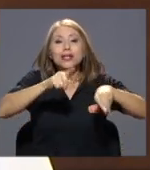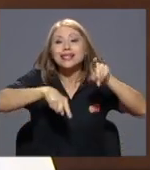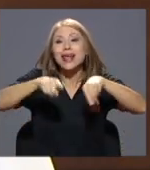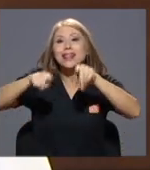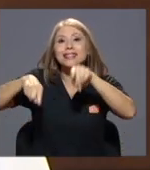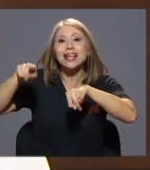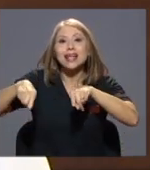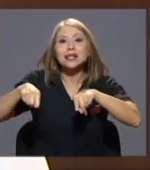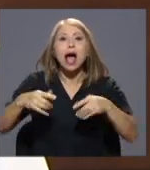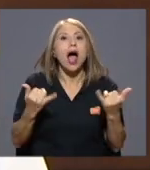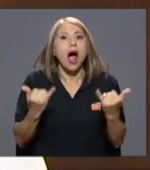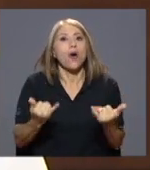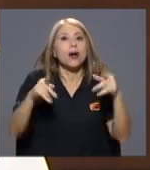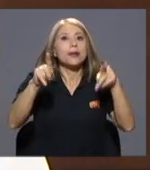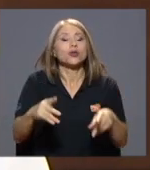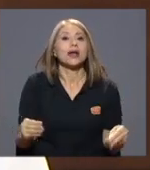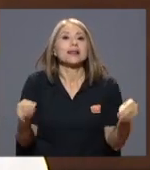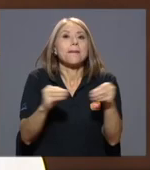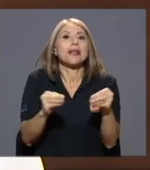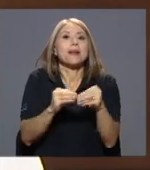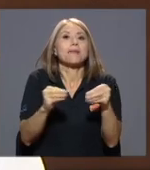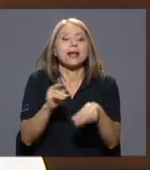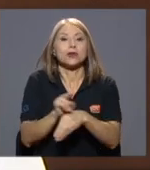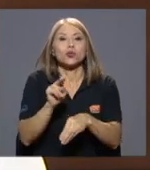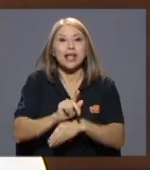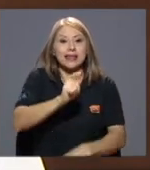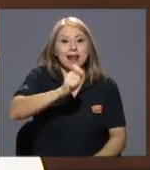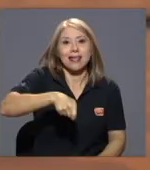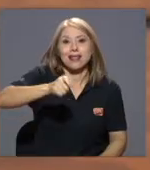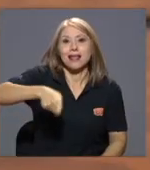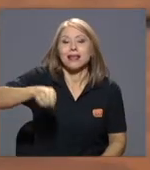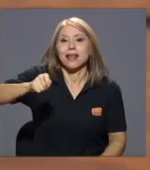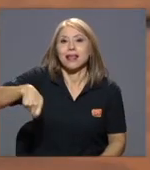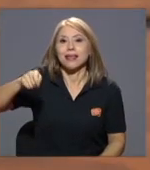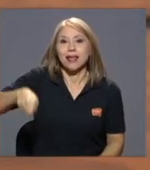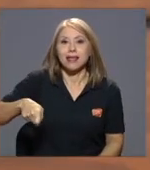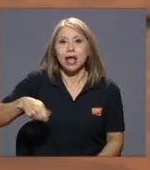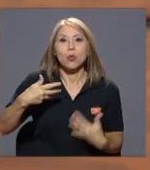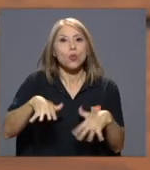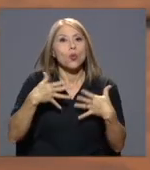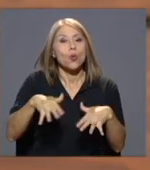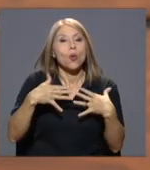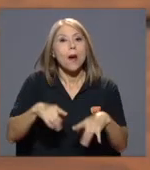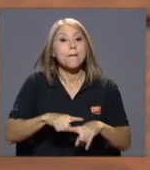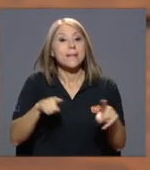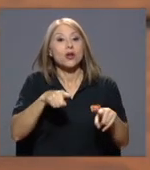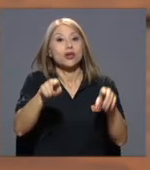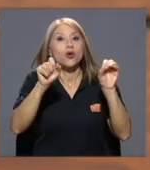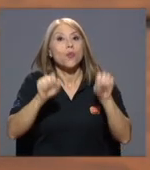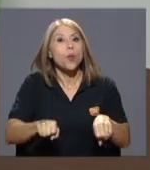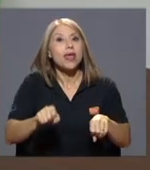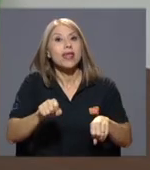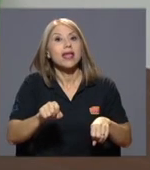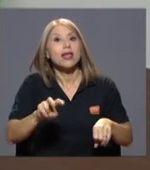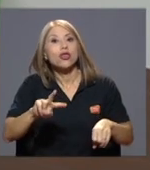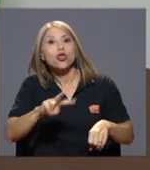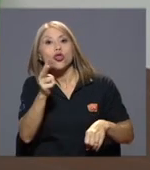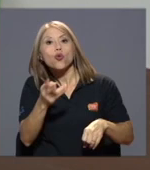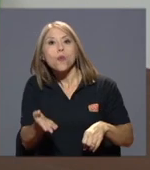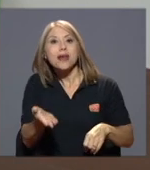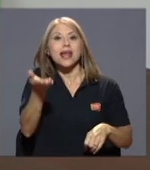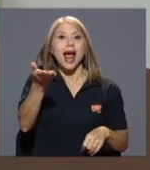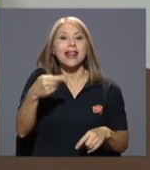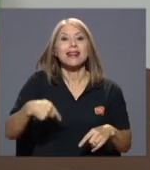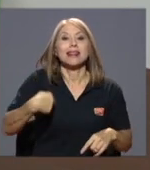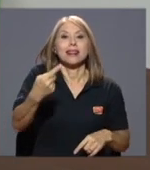más tarjetas de crédito y de débito. Ya vamos por un 35% del total de los pagos. Pero eso se puede duplicar en 5 o 6 años. Entonces, ¿qué